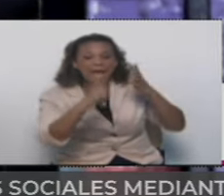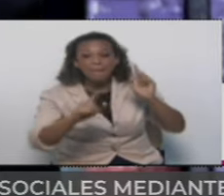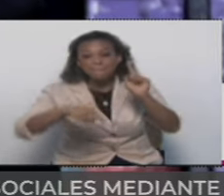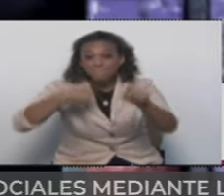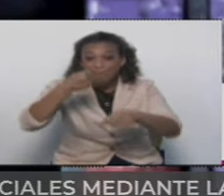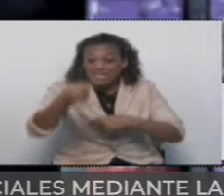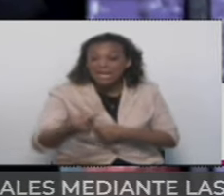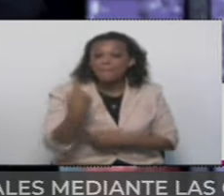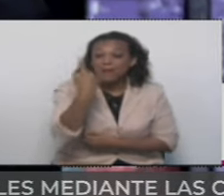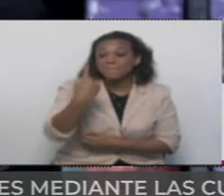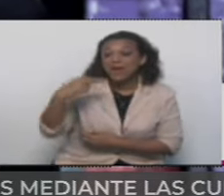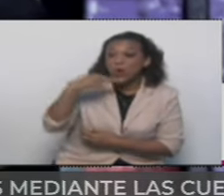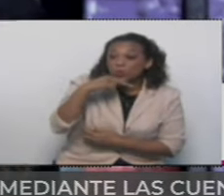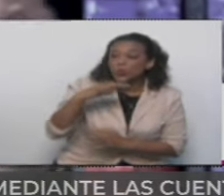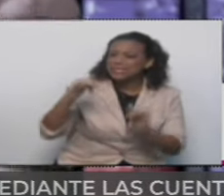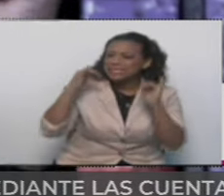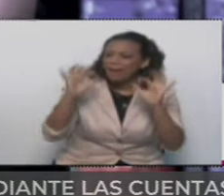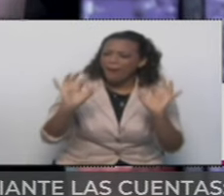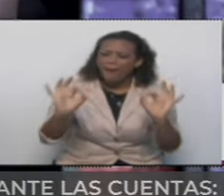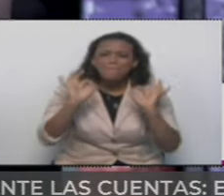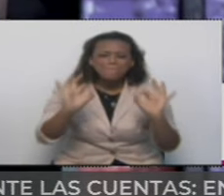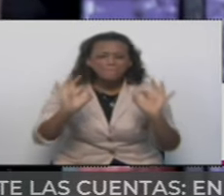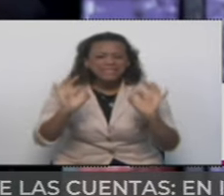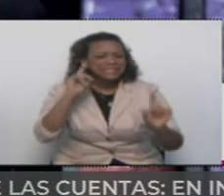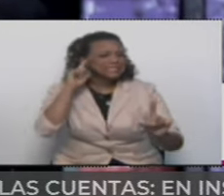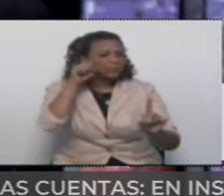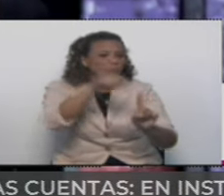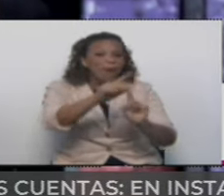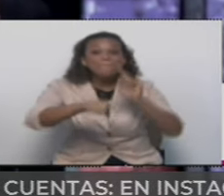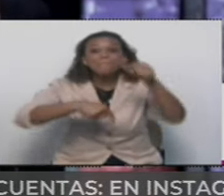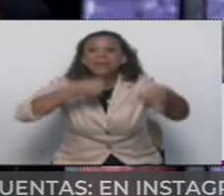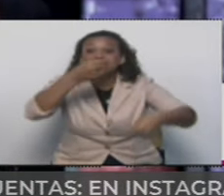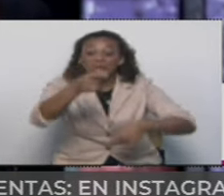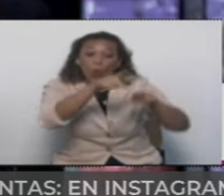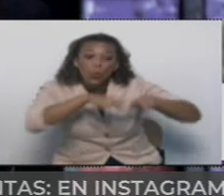hacer una celebración especial. Mañana vamos a estar